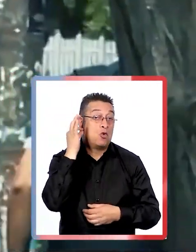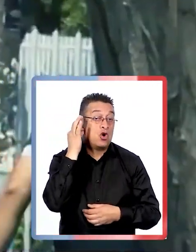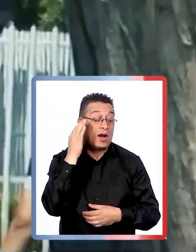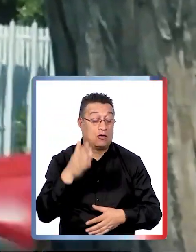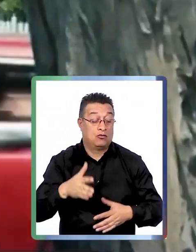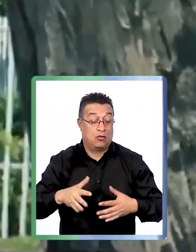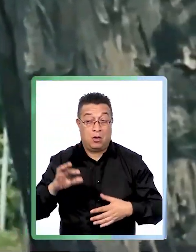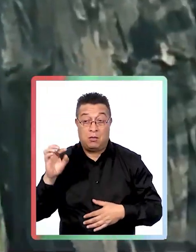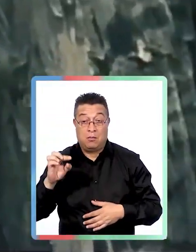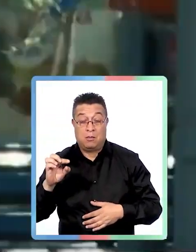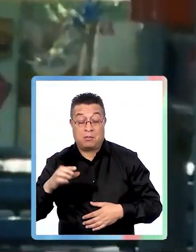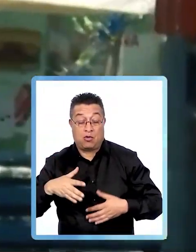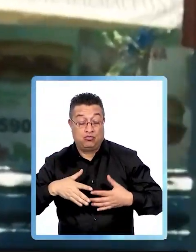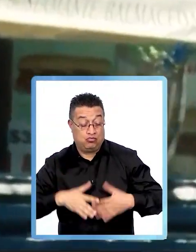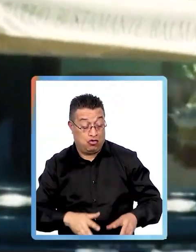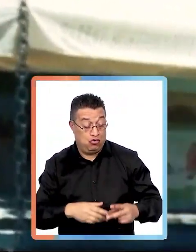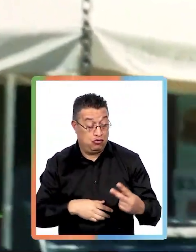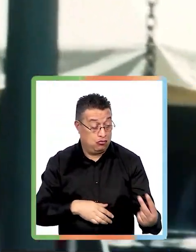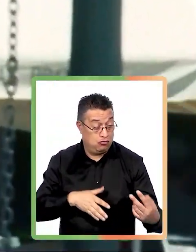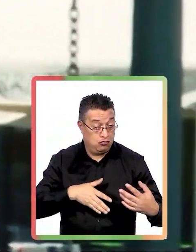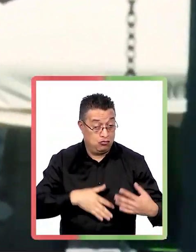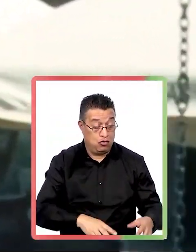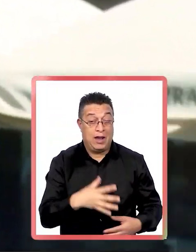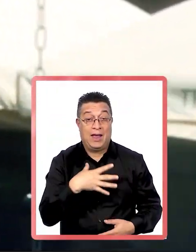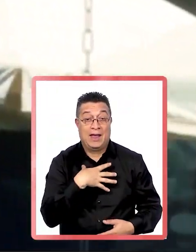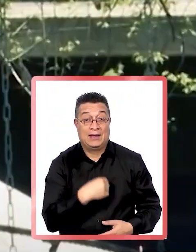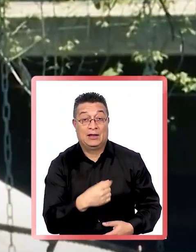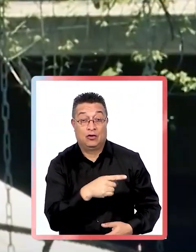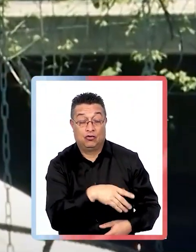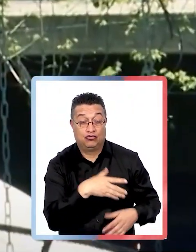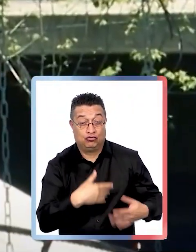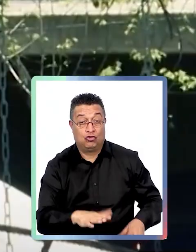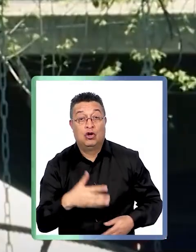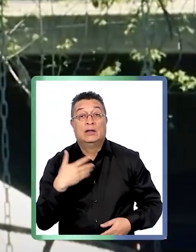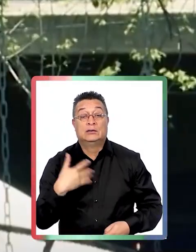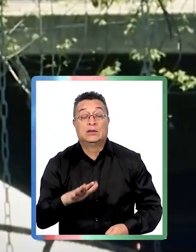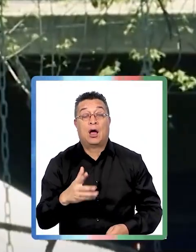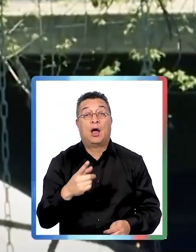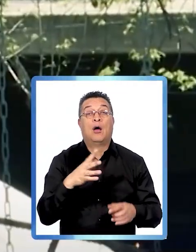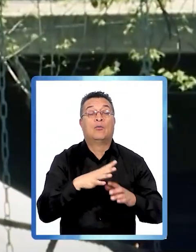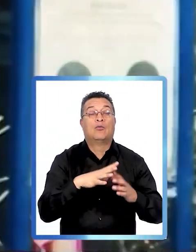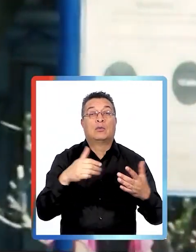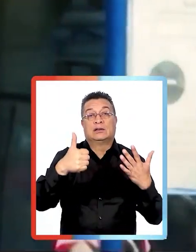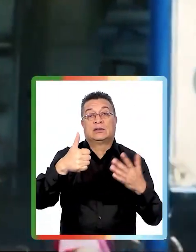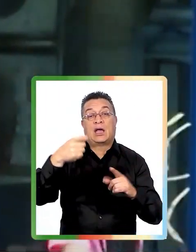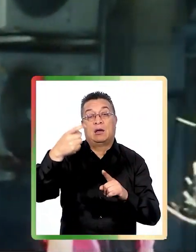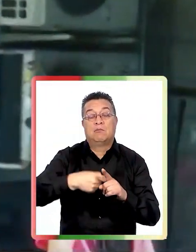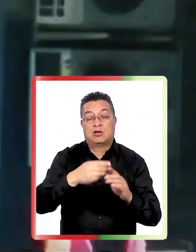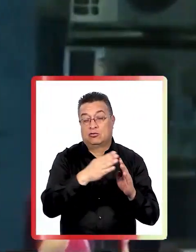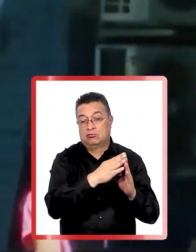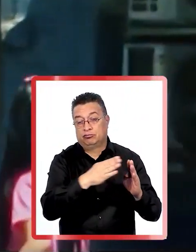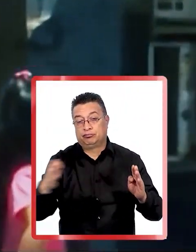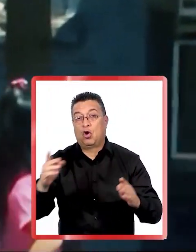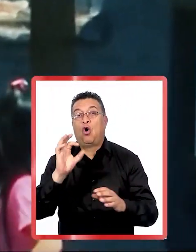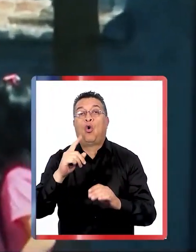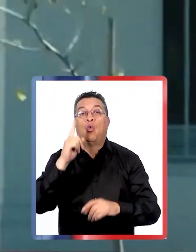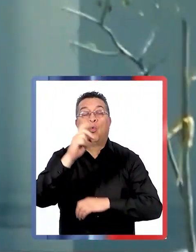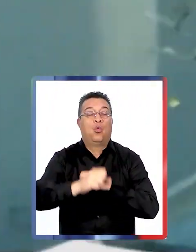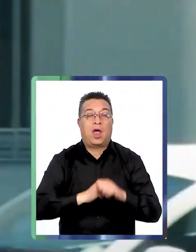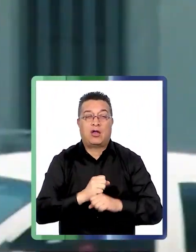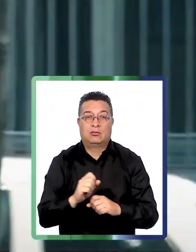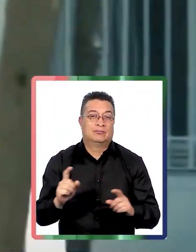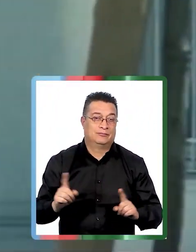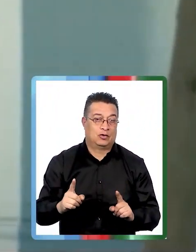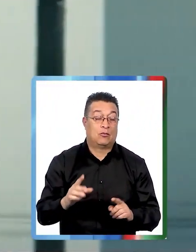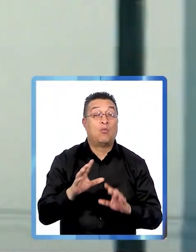al nacer o el padre, después del nacimiento de un hijo o hija, tenga, por ejemplo, 6 meses corridos o un año.